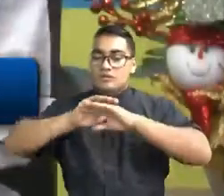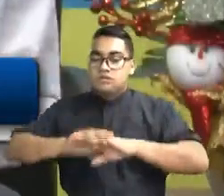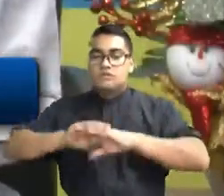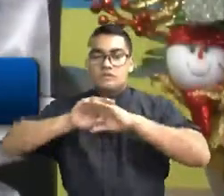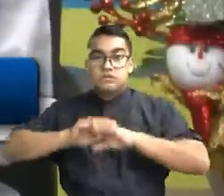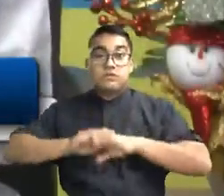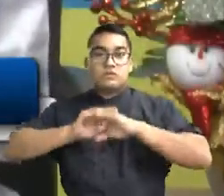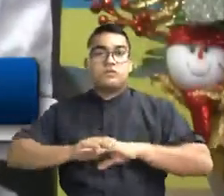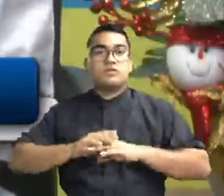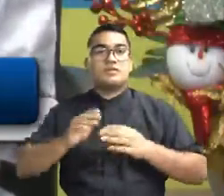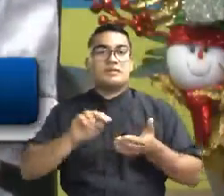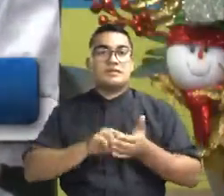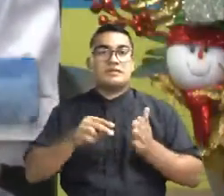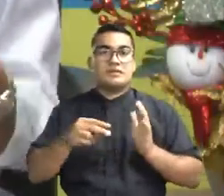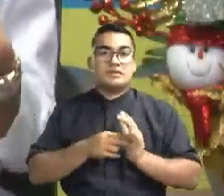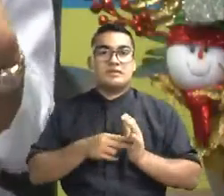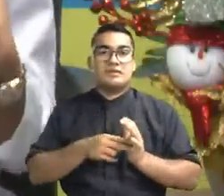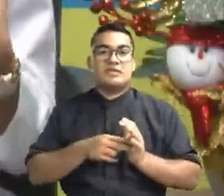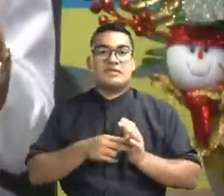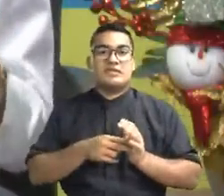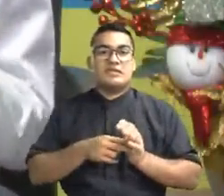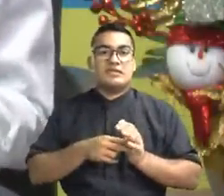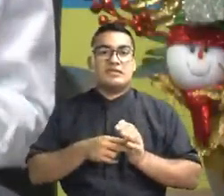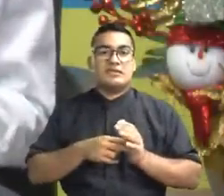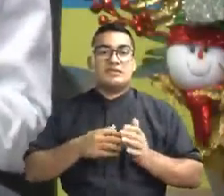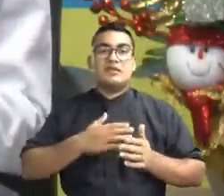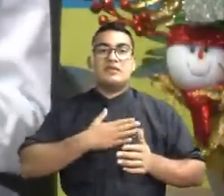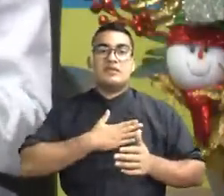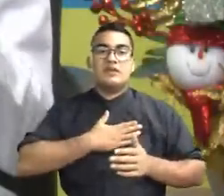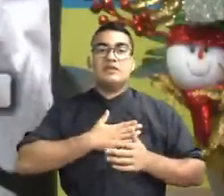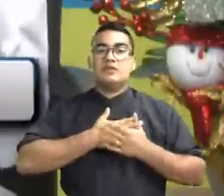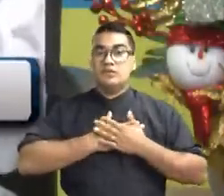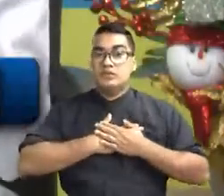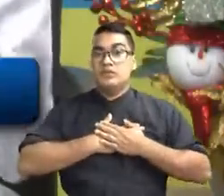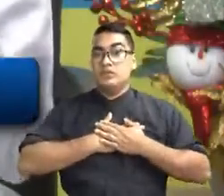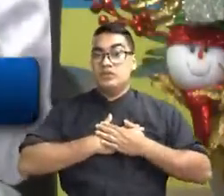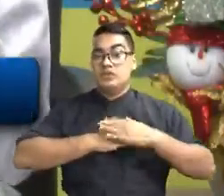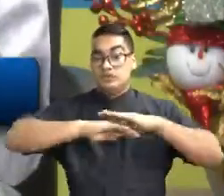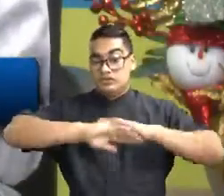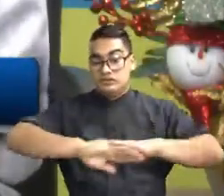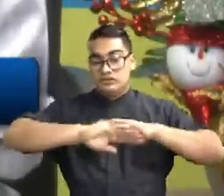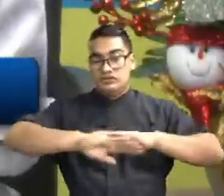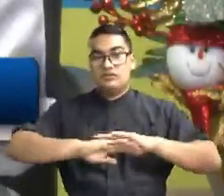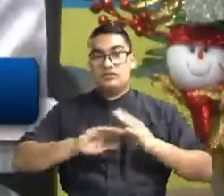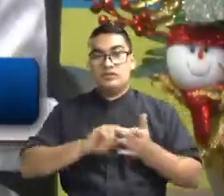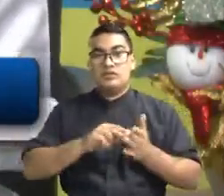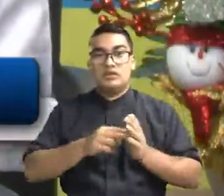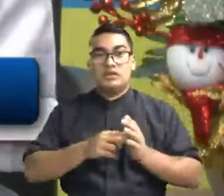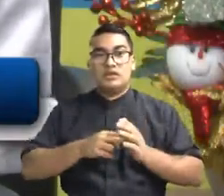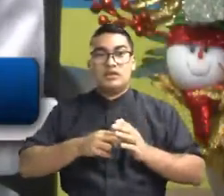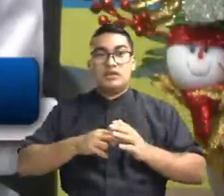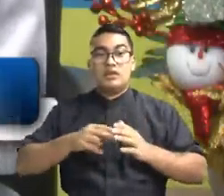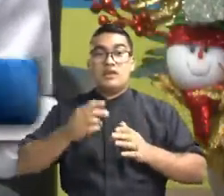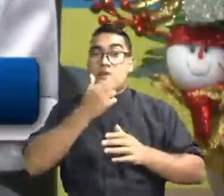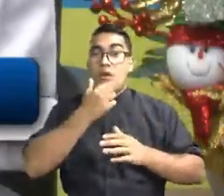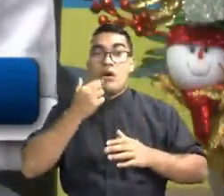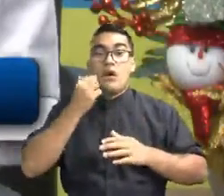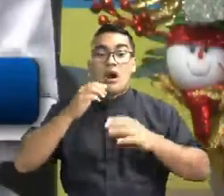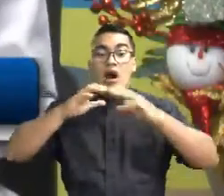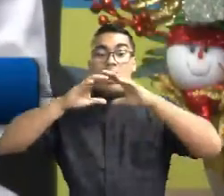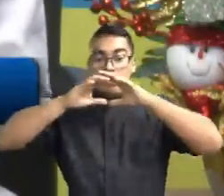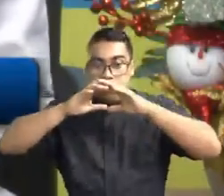cardiopulmonar básica, que eso solamente va a consistir en masaje cardíaco y respiración, lo que lo conocemos boca a boca, pero el paciente